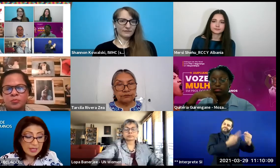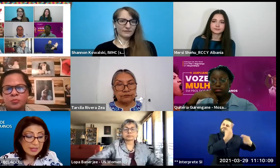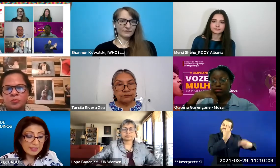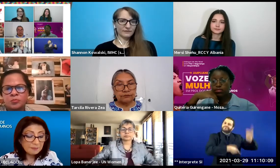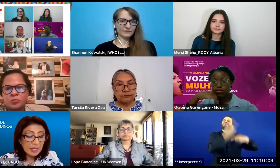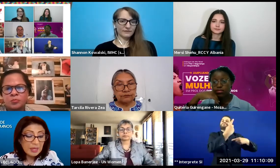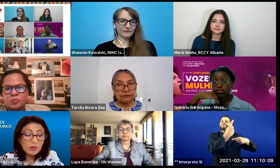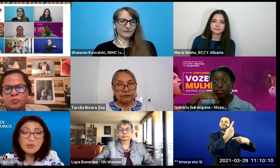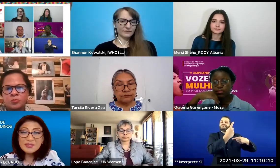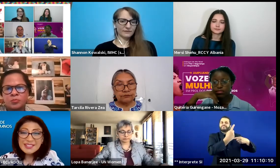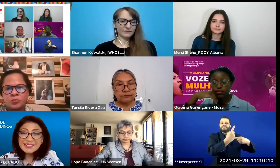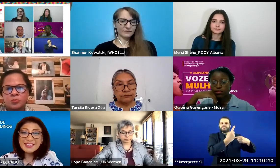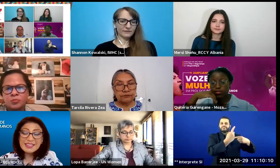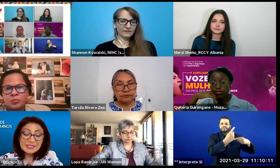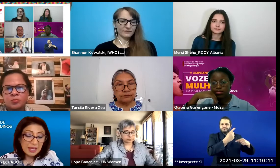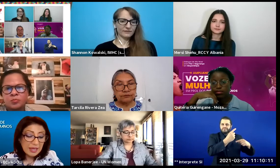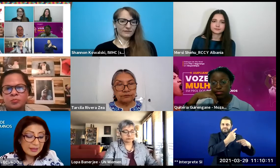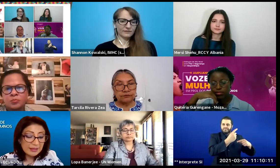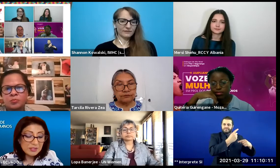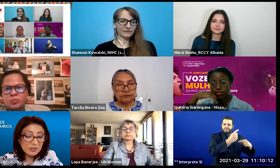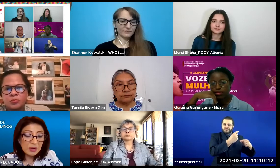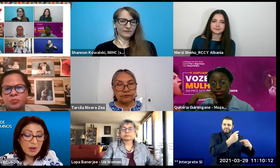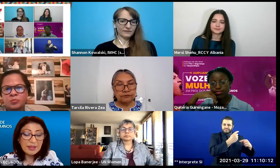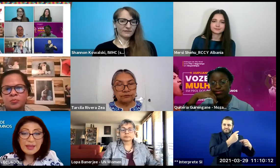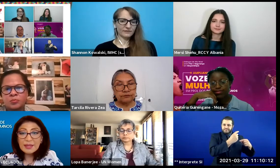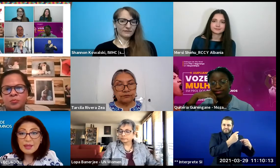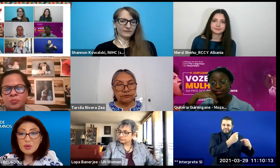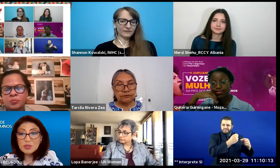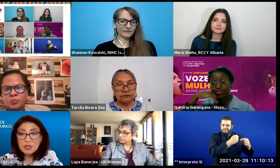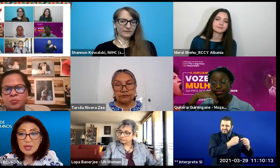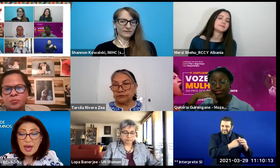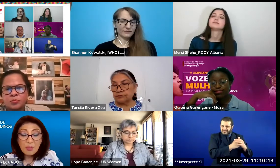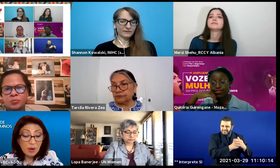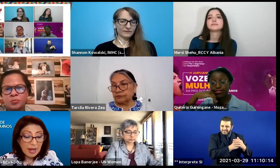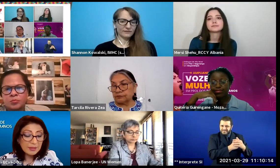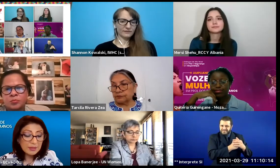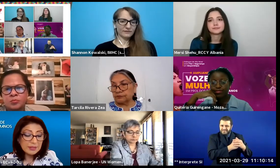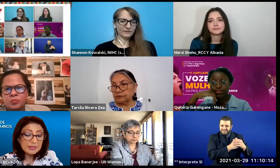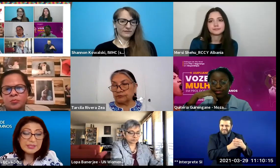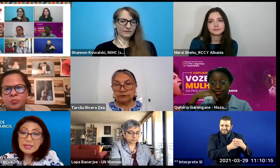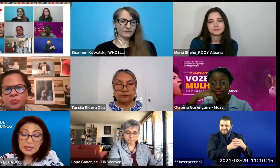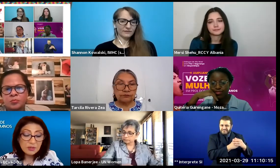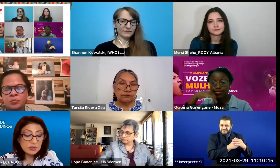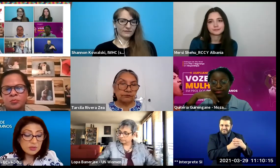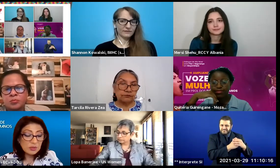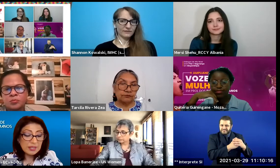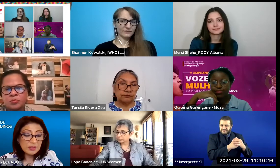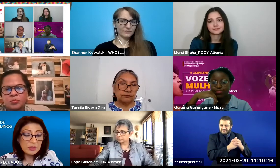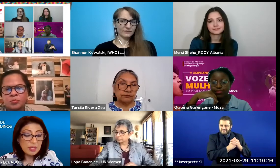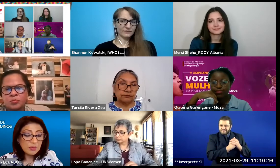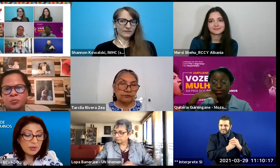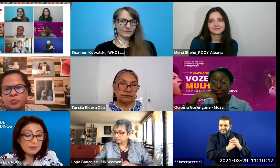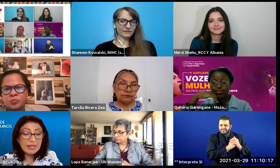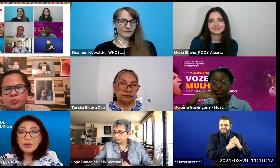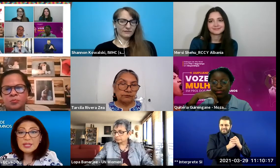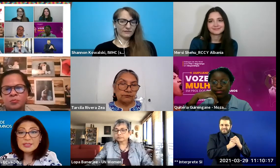las mujeres. Juntas en esta generación igualdad queremos abogar, seguir construyendo